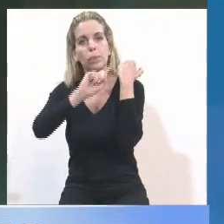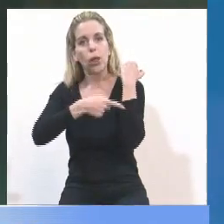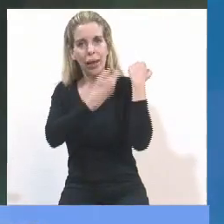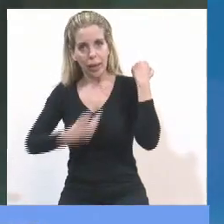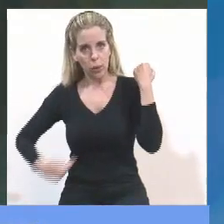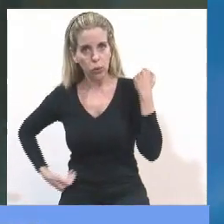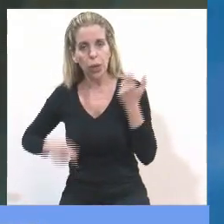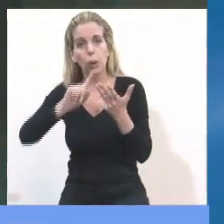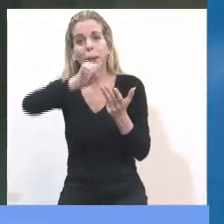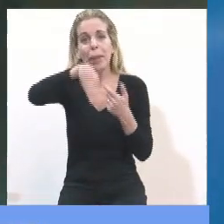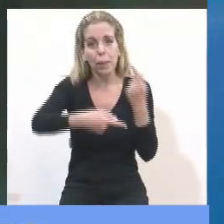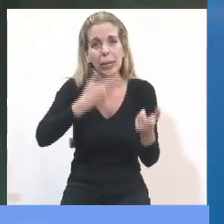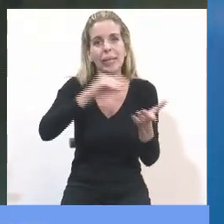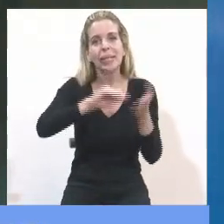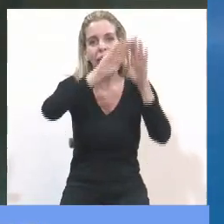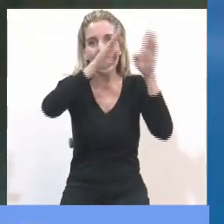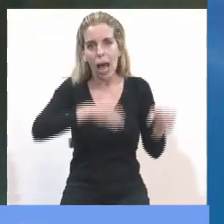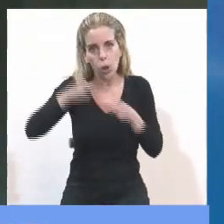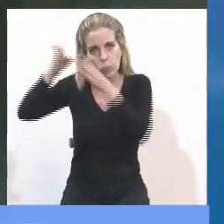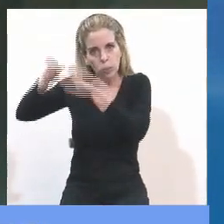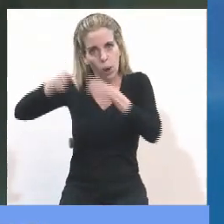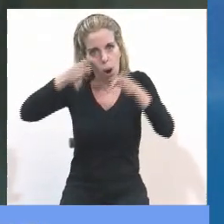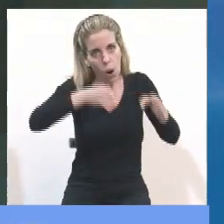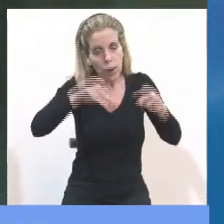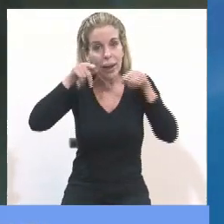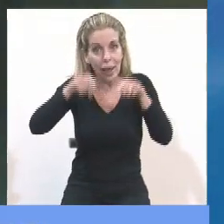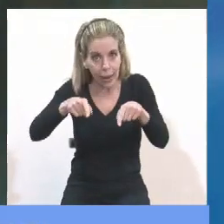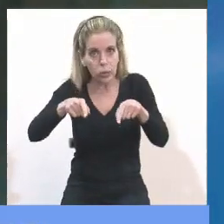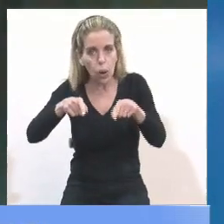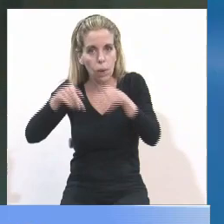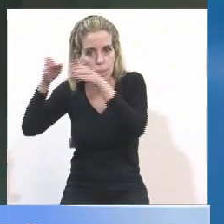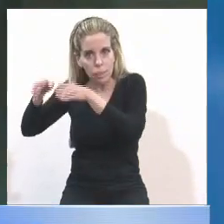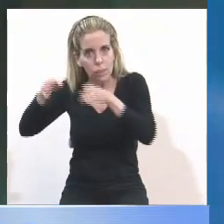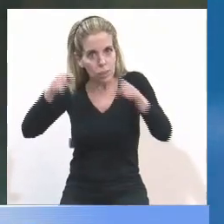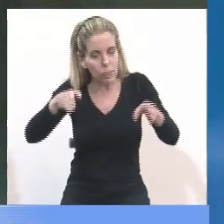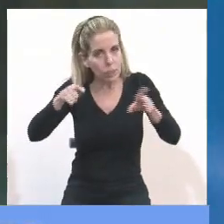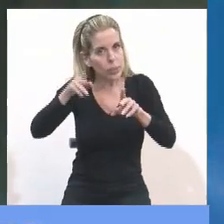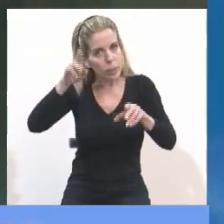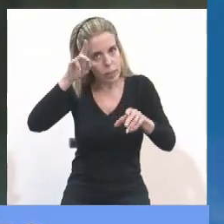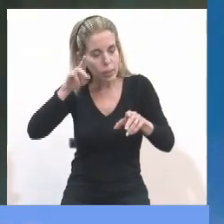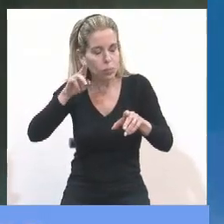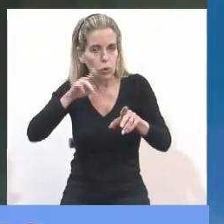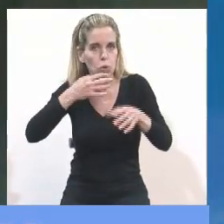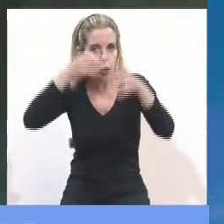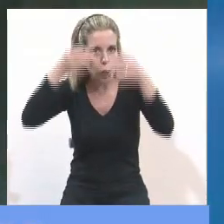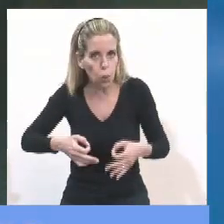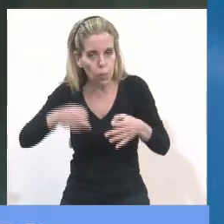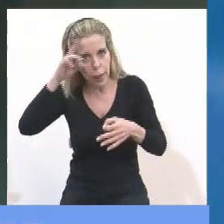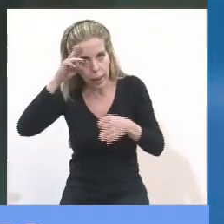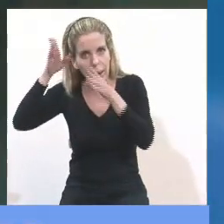Nacional y luego el Senado de la Nación, este trámite, cuando no se ha cumplido